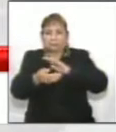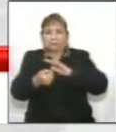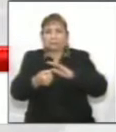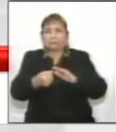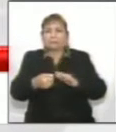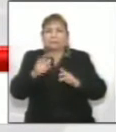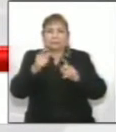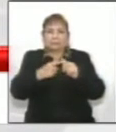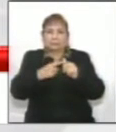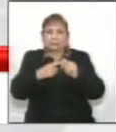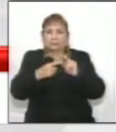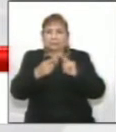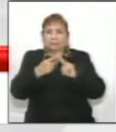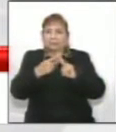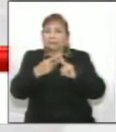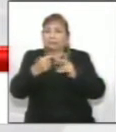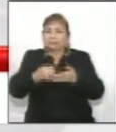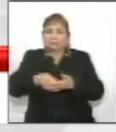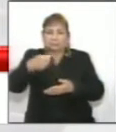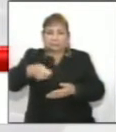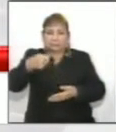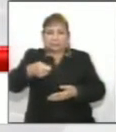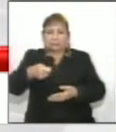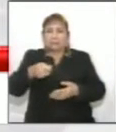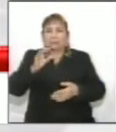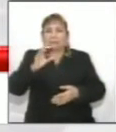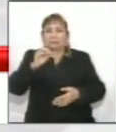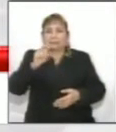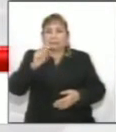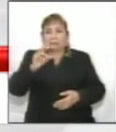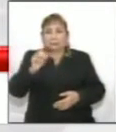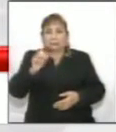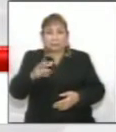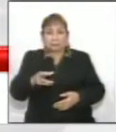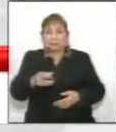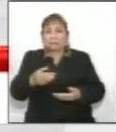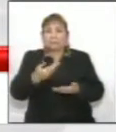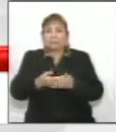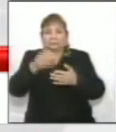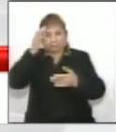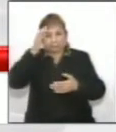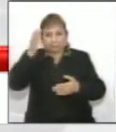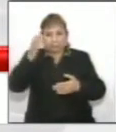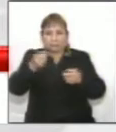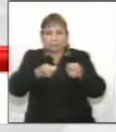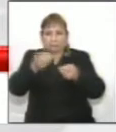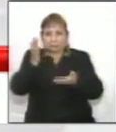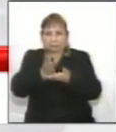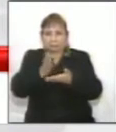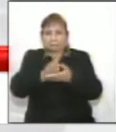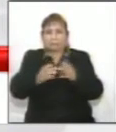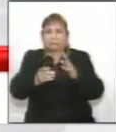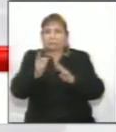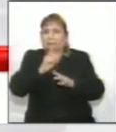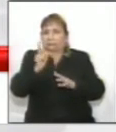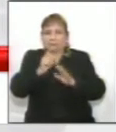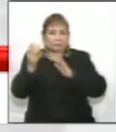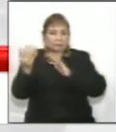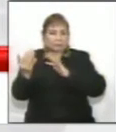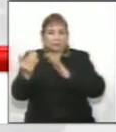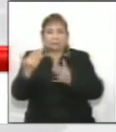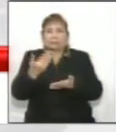La primera es que se le devuelva a la Contraloría General de la República la capacidad sancionadora y no esperar que lo